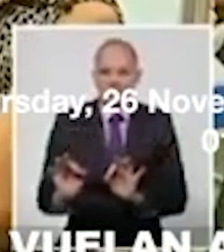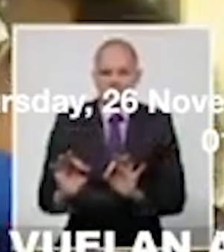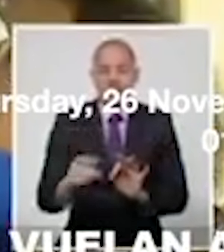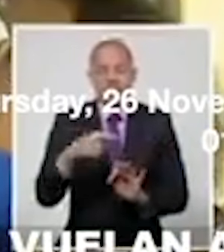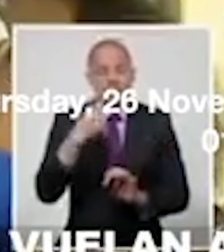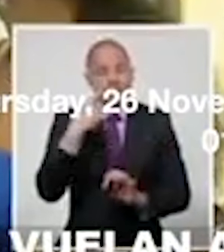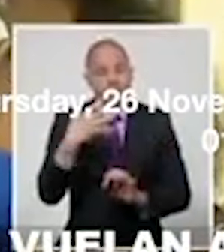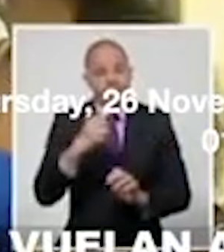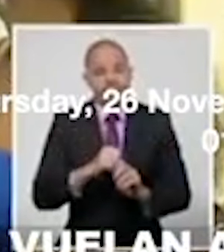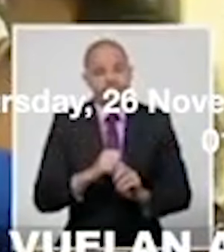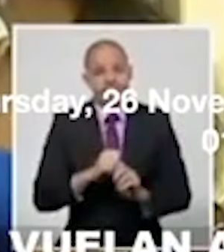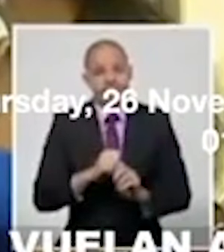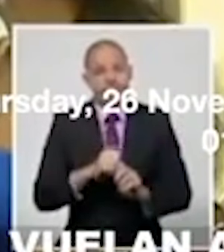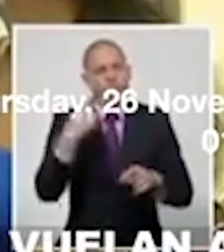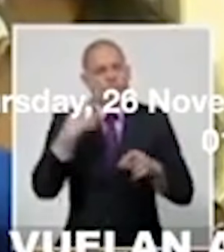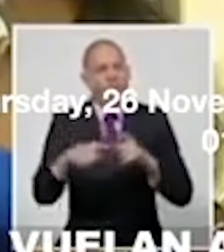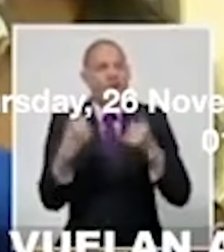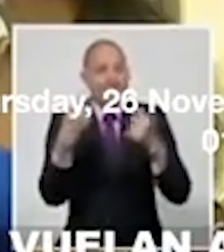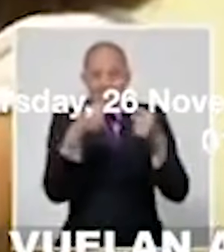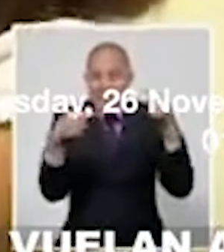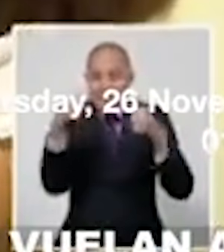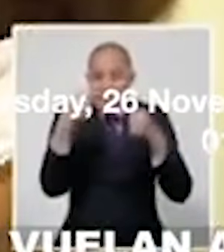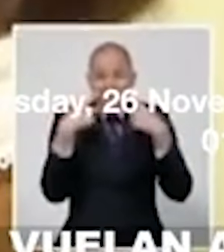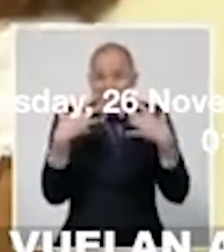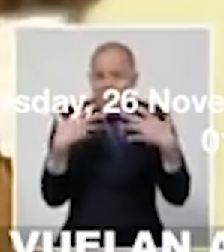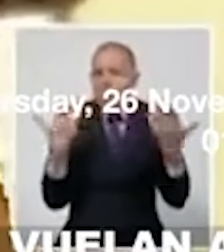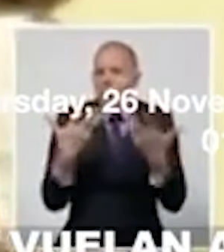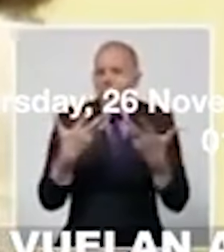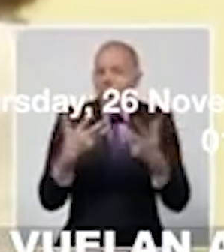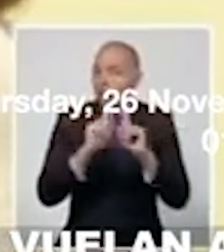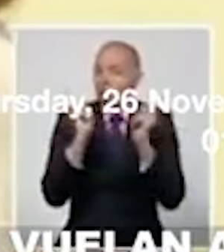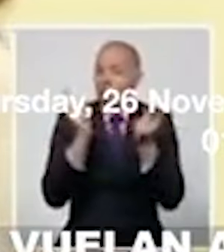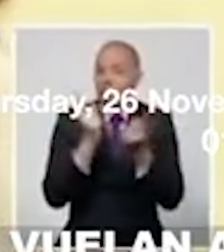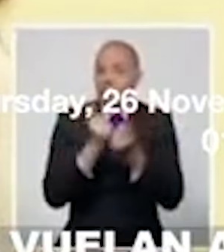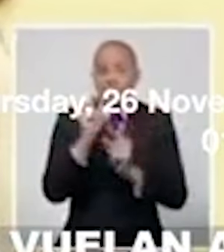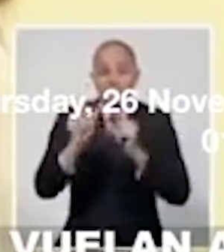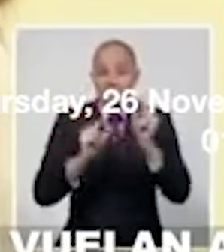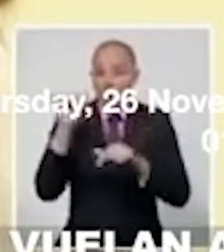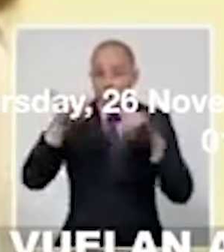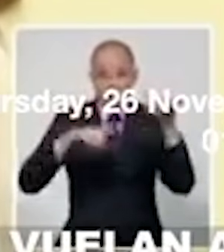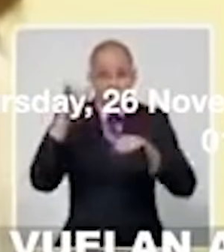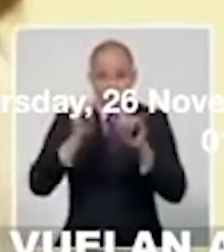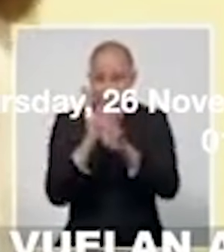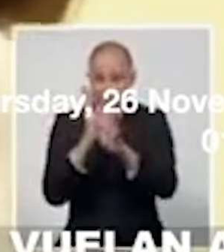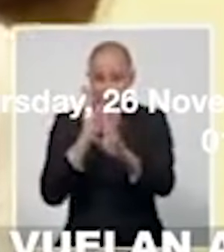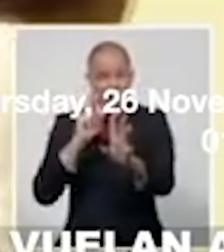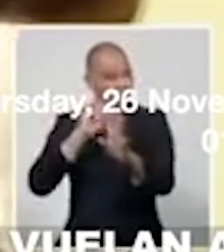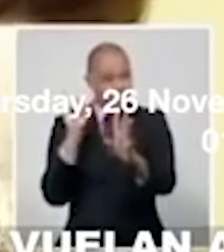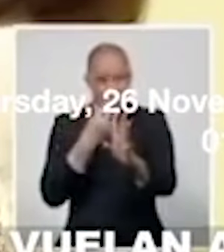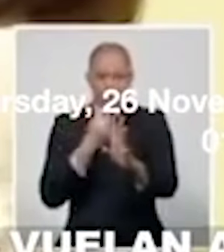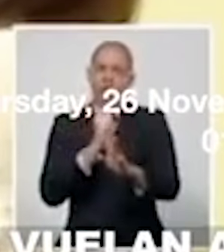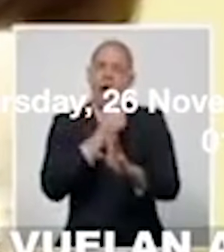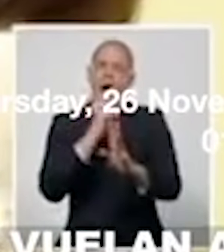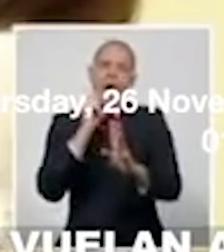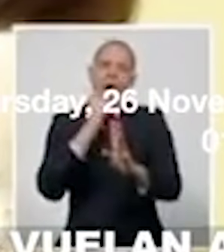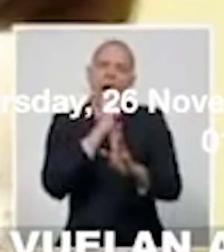es posible contratar una maleta adicional al hacer la reserva o desde gestión de reservas y se puede añadir un máximo de hasta